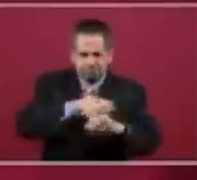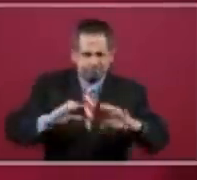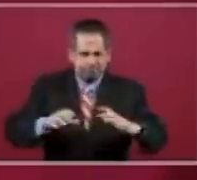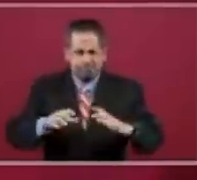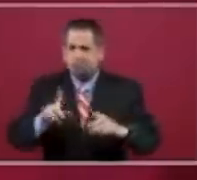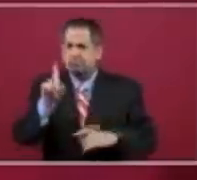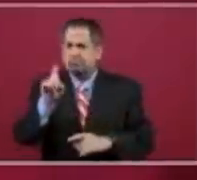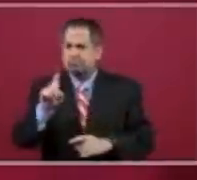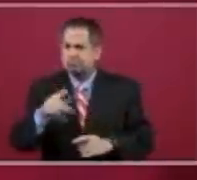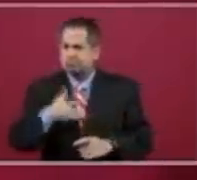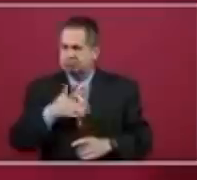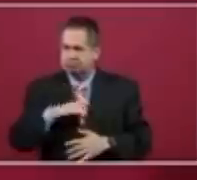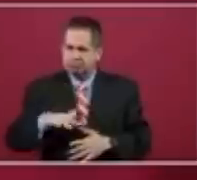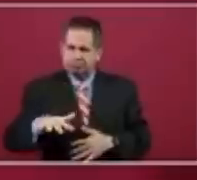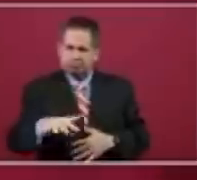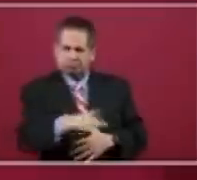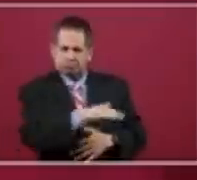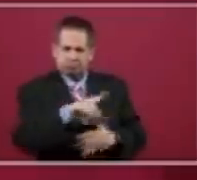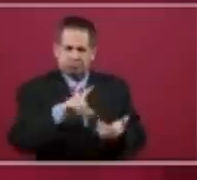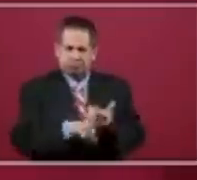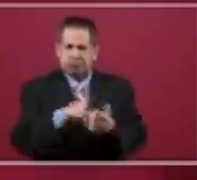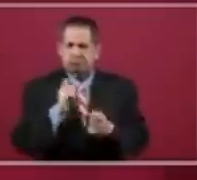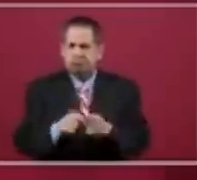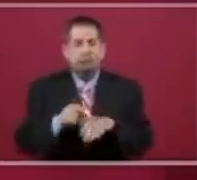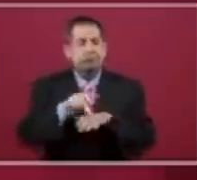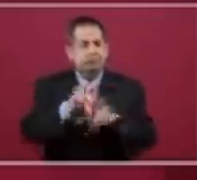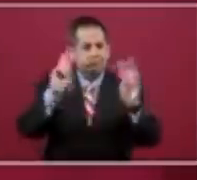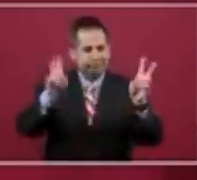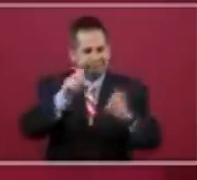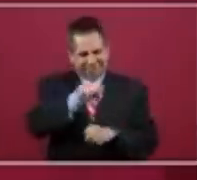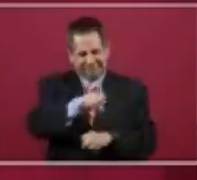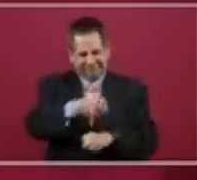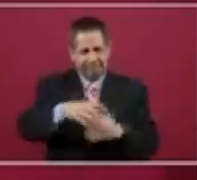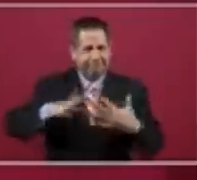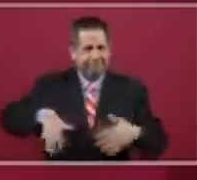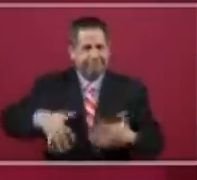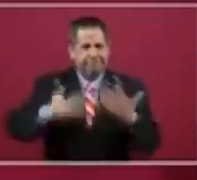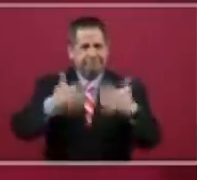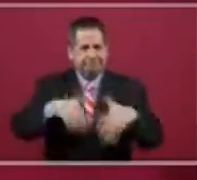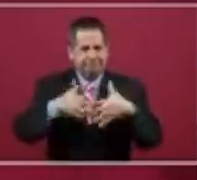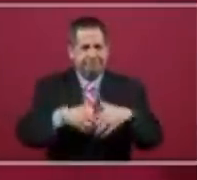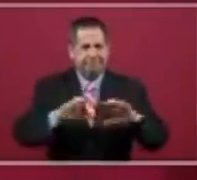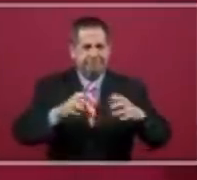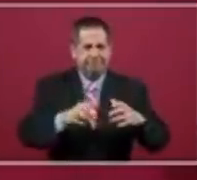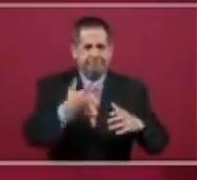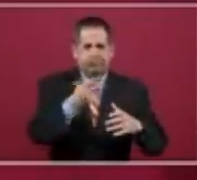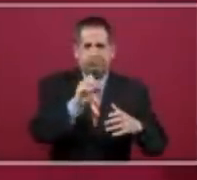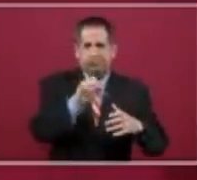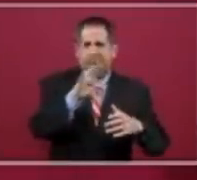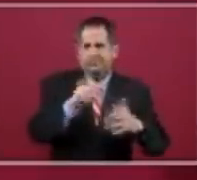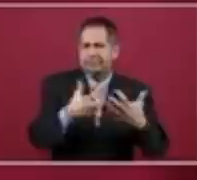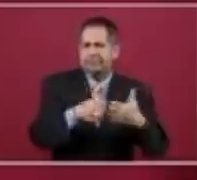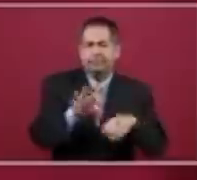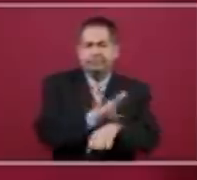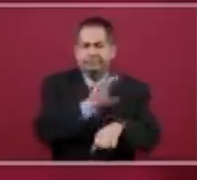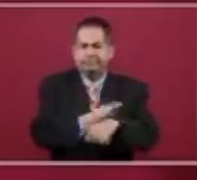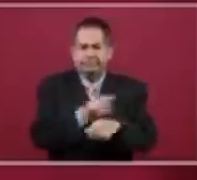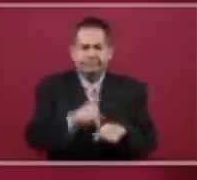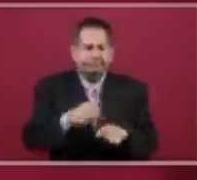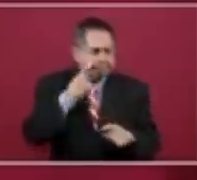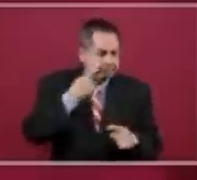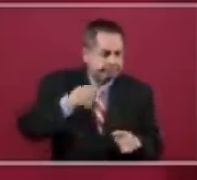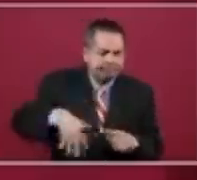del agua en el tema de la hidroeléctrica, en el tema de la termoeléctrica La Huesca. De hecho,